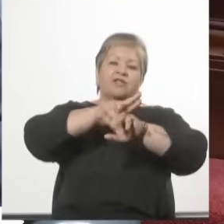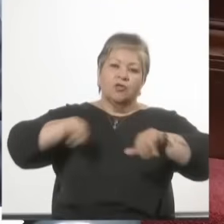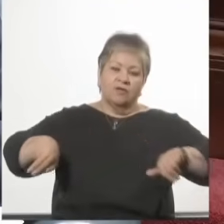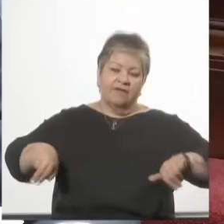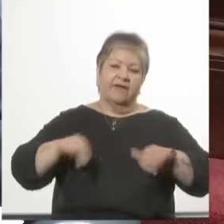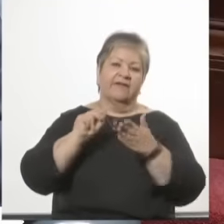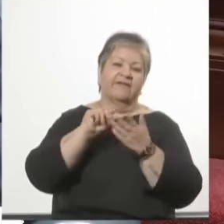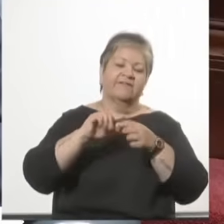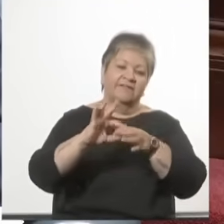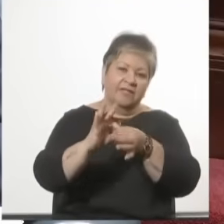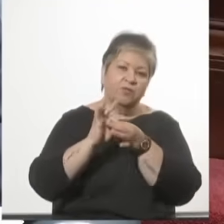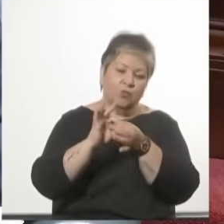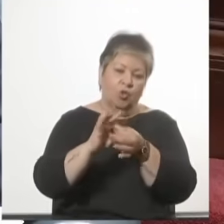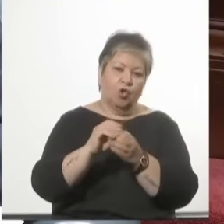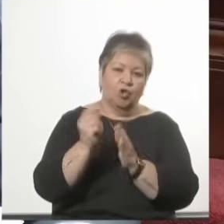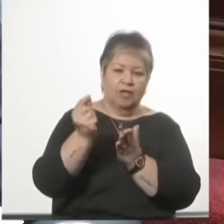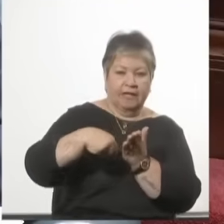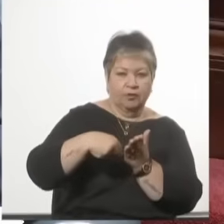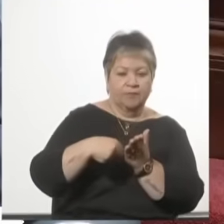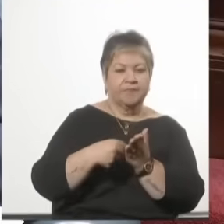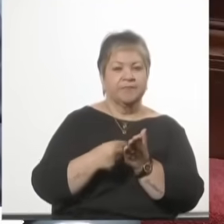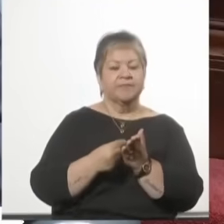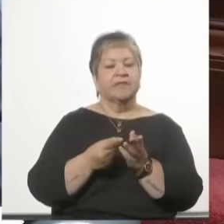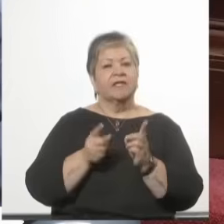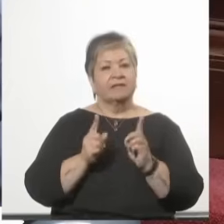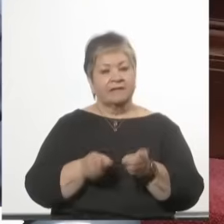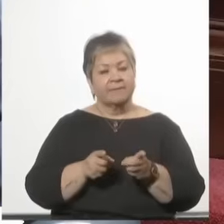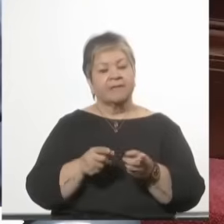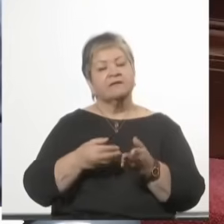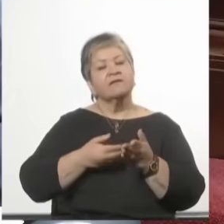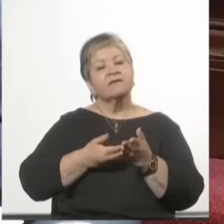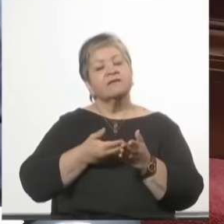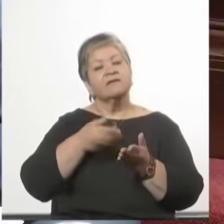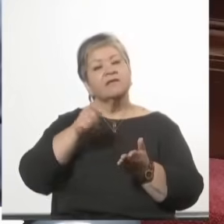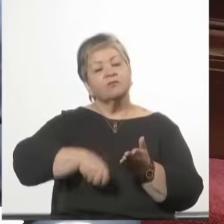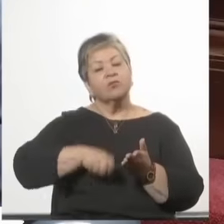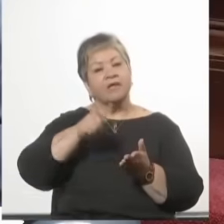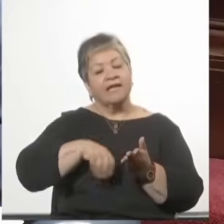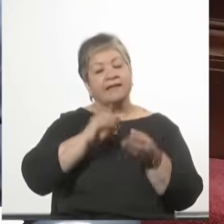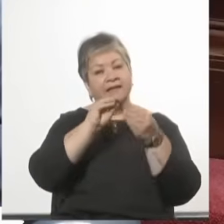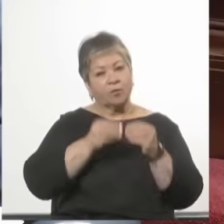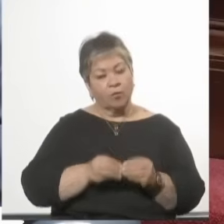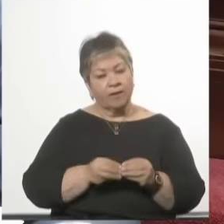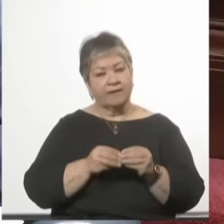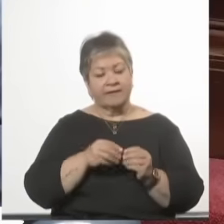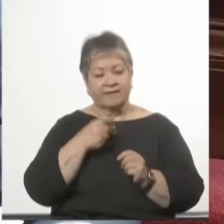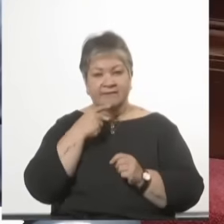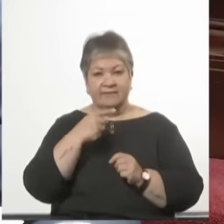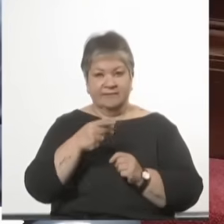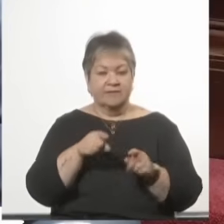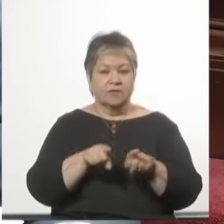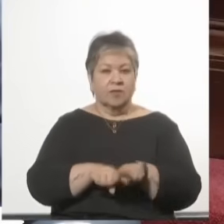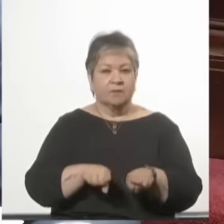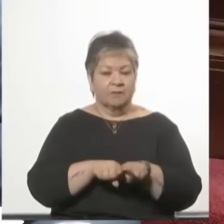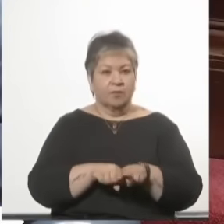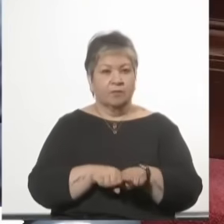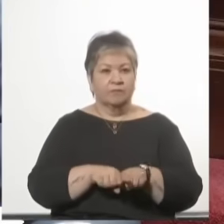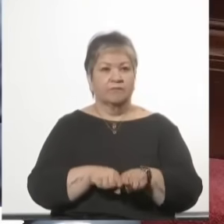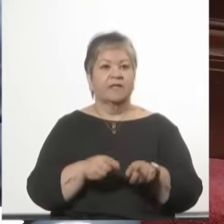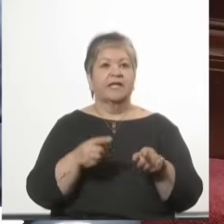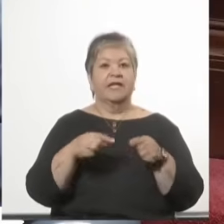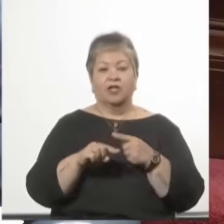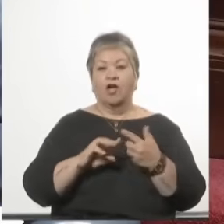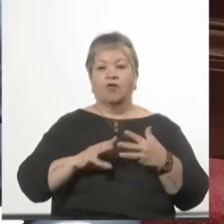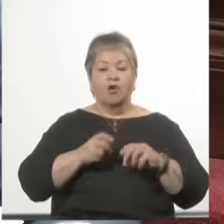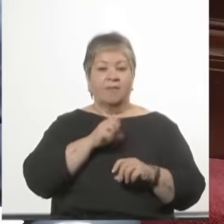contractual. Dicha conclusión jurídica ha sido además sostenida por el Tribunal de Cuentas, admitiendo la pertinencia de la resolución de un contrato dispuesta unilateralmente